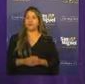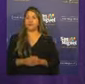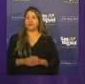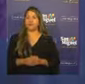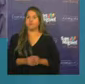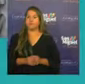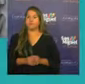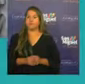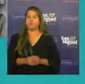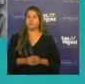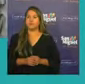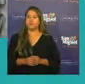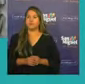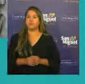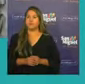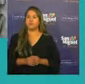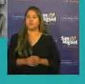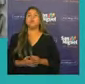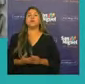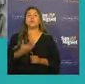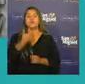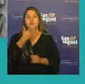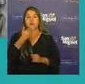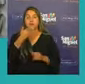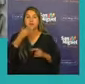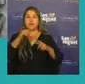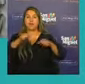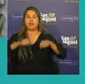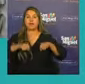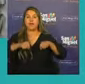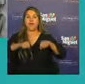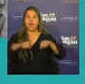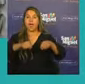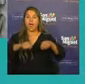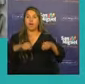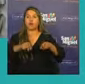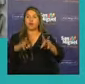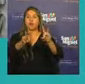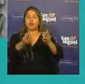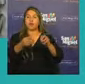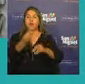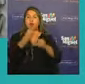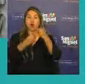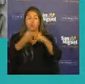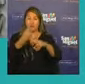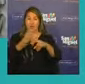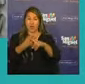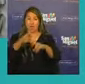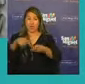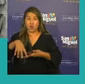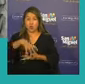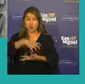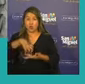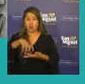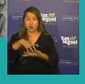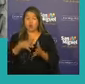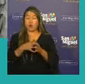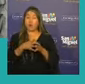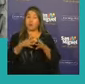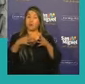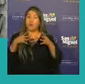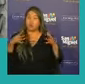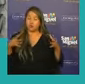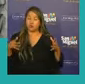Además, los carros de comida. ¿Cuántos carros de comida hay en esta comuna y hay en sectores donde se